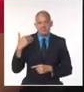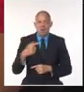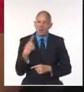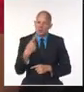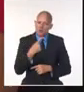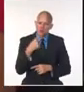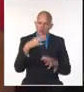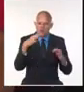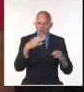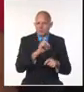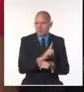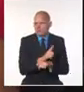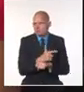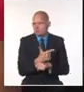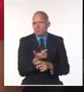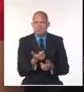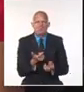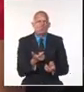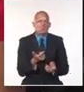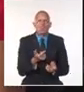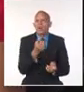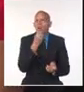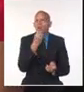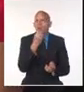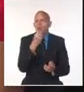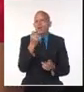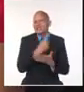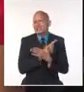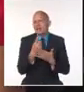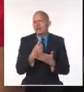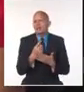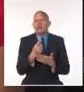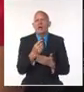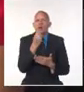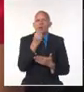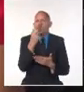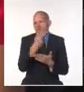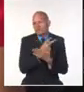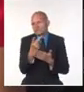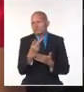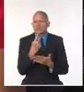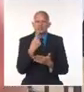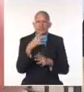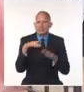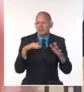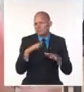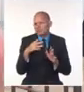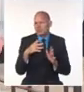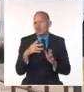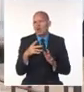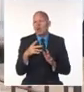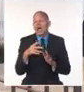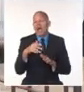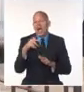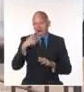documentos hasta 2 y 3 veces a la semana, pero en este momento por lo menos 1 vez se garantiza que lleguen acá. Estamos